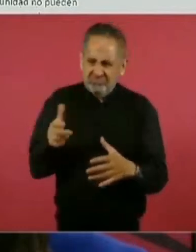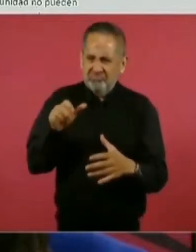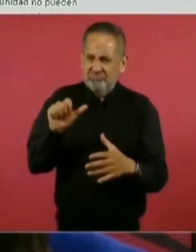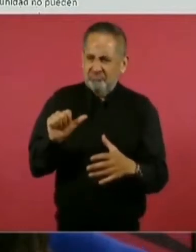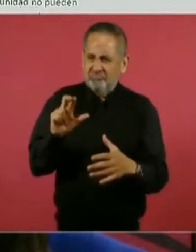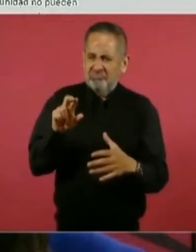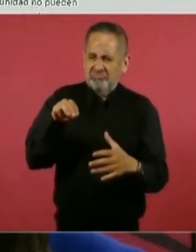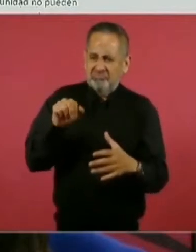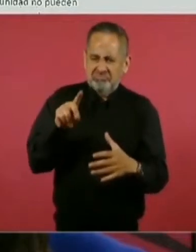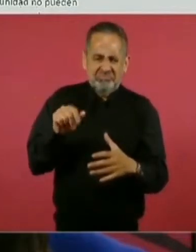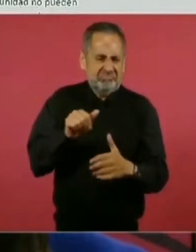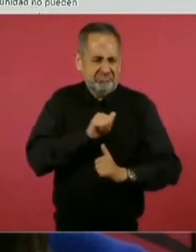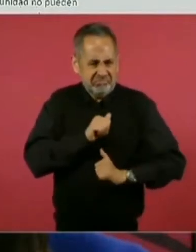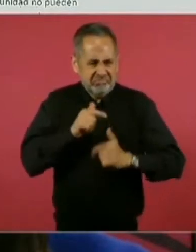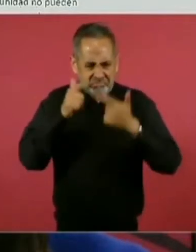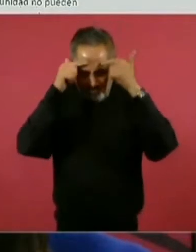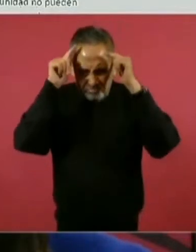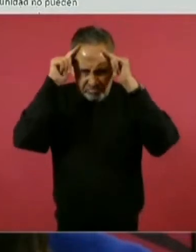como